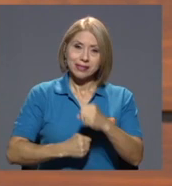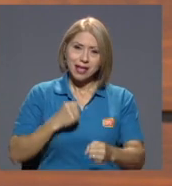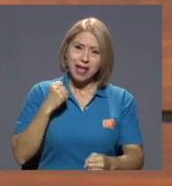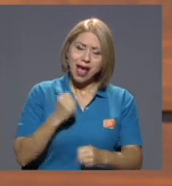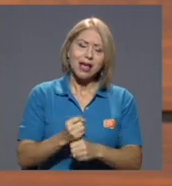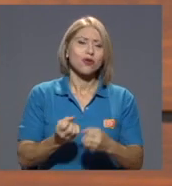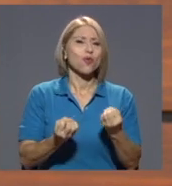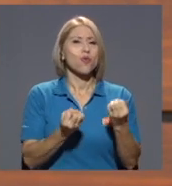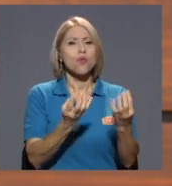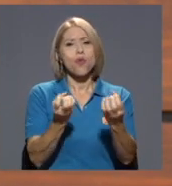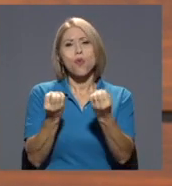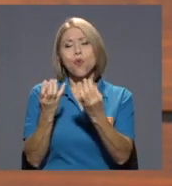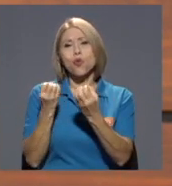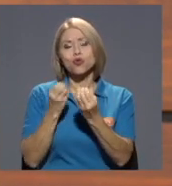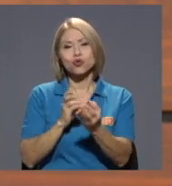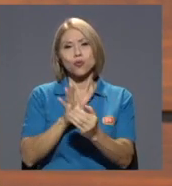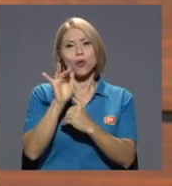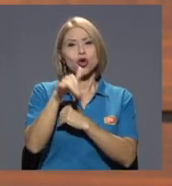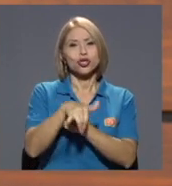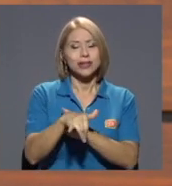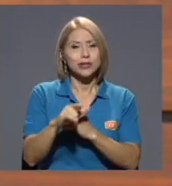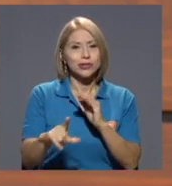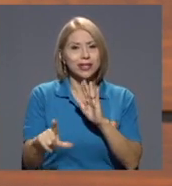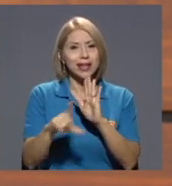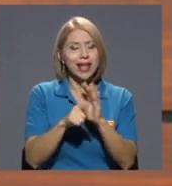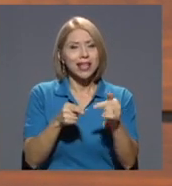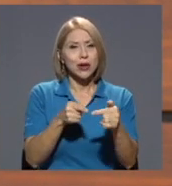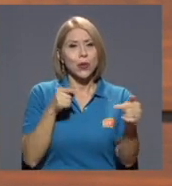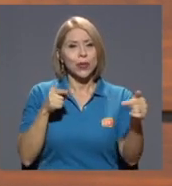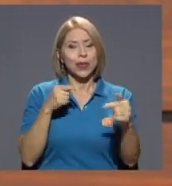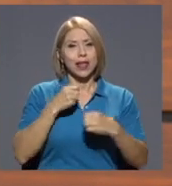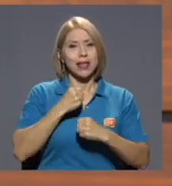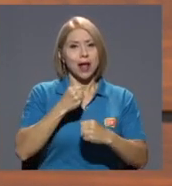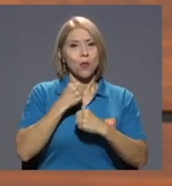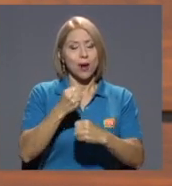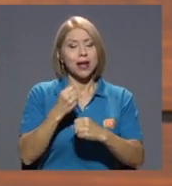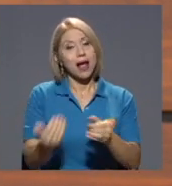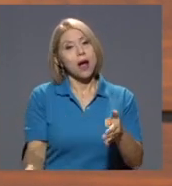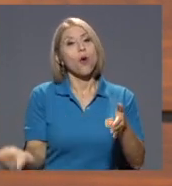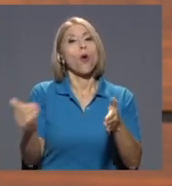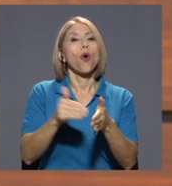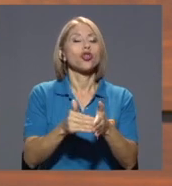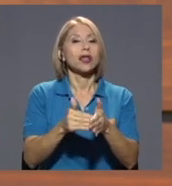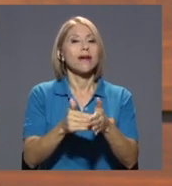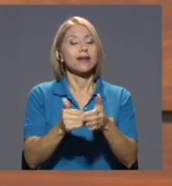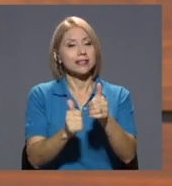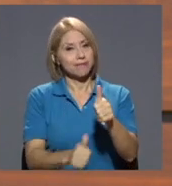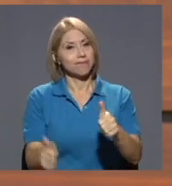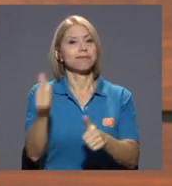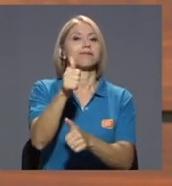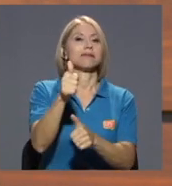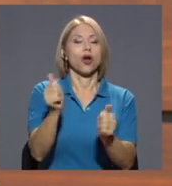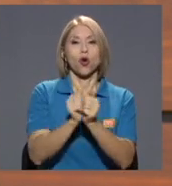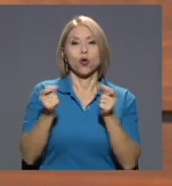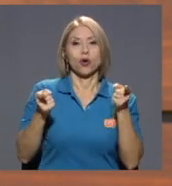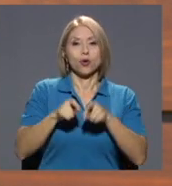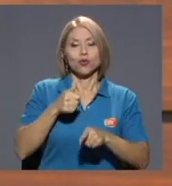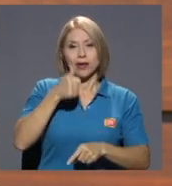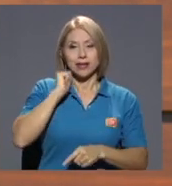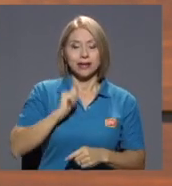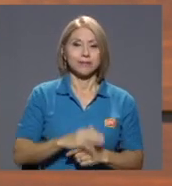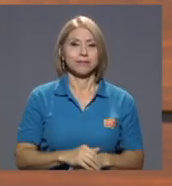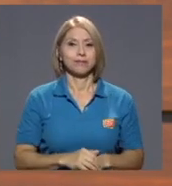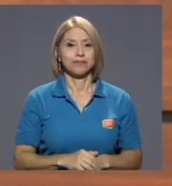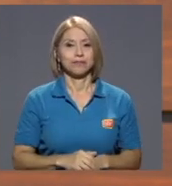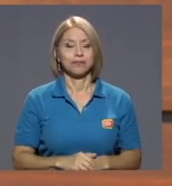de ley en contra de la huelga y repunte nuevamente con lo que ocurrió el día de ayer y sobre